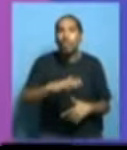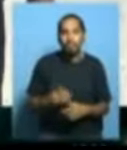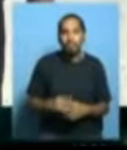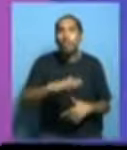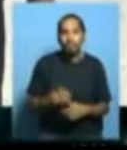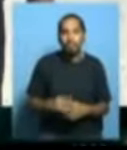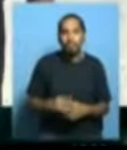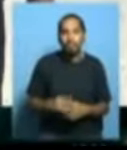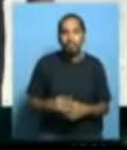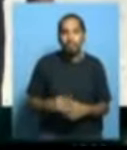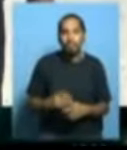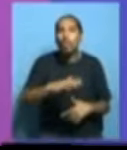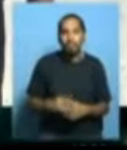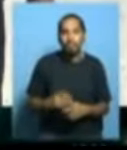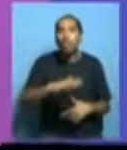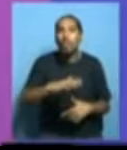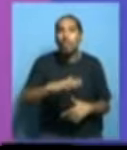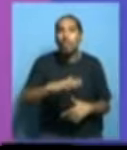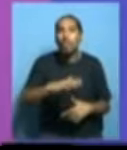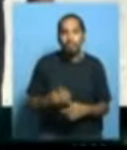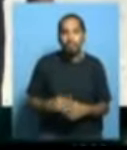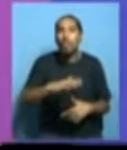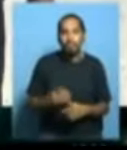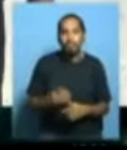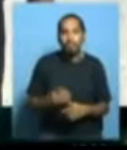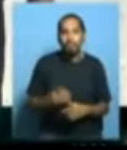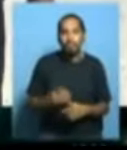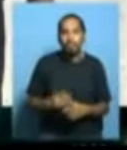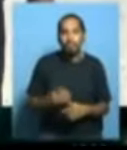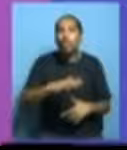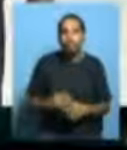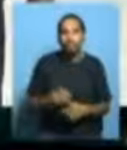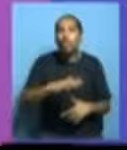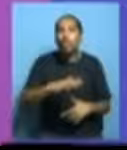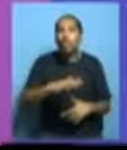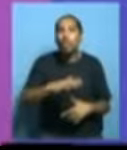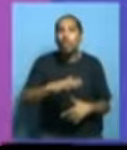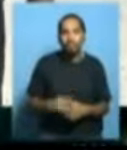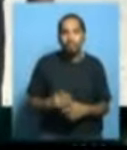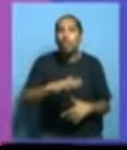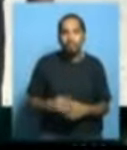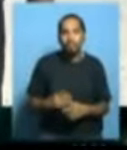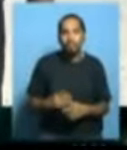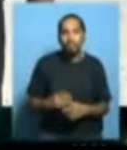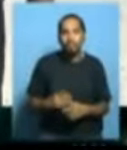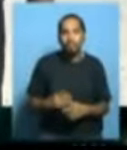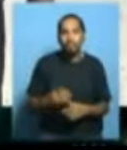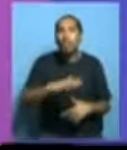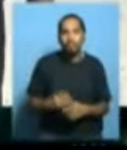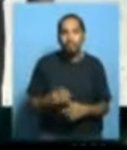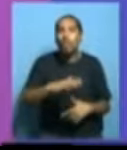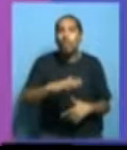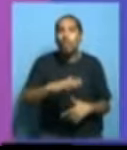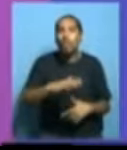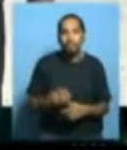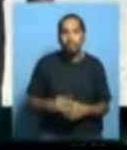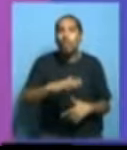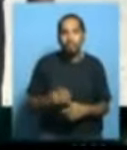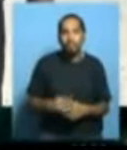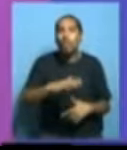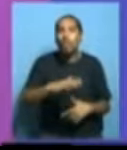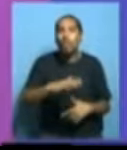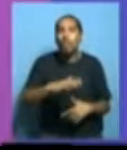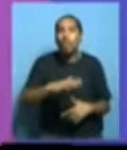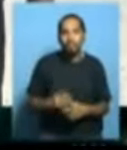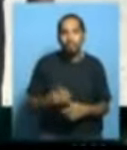el tránsito. Y fíjate vos la subida que hay desde Valdivia hasta Chile. Entonces, aparentemente,